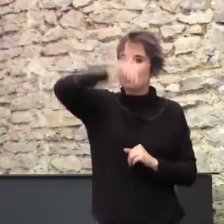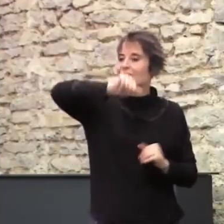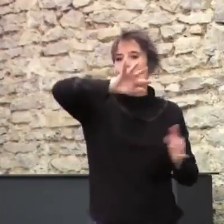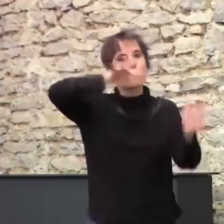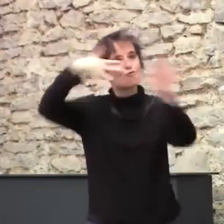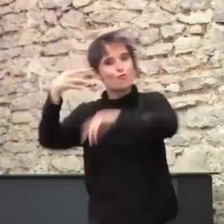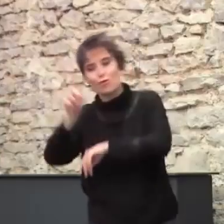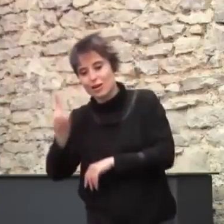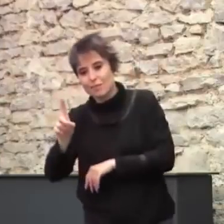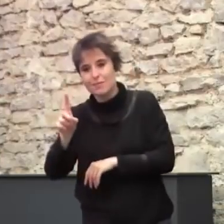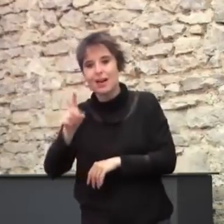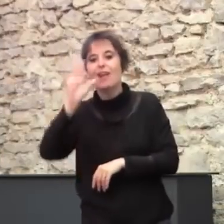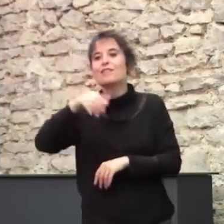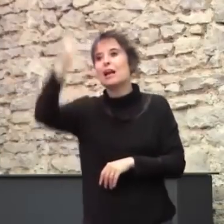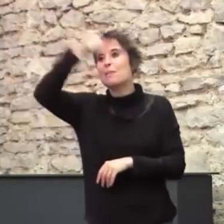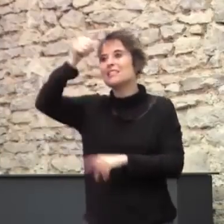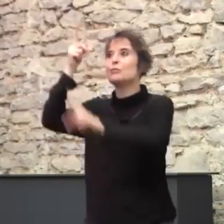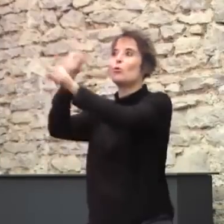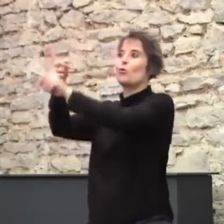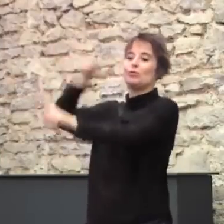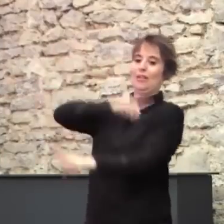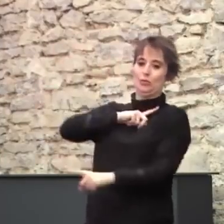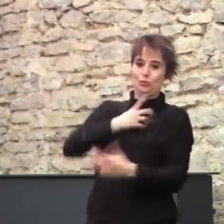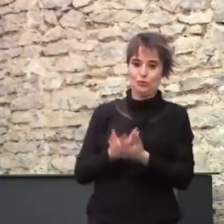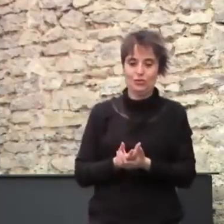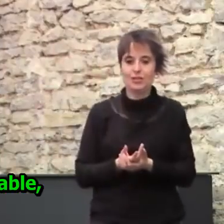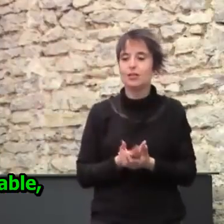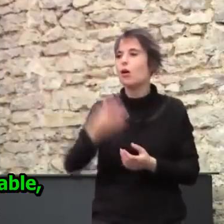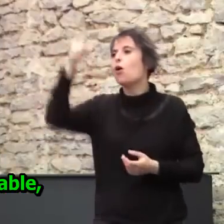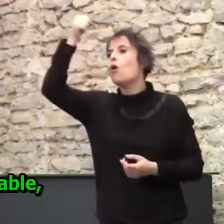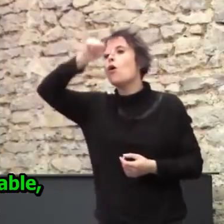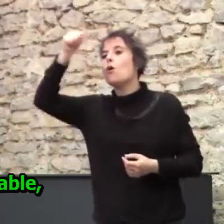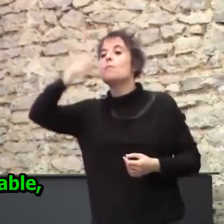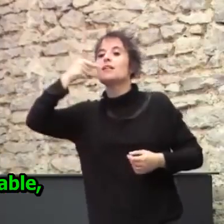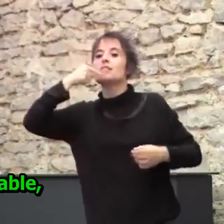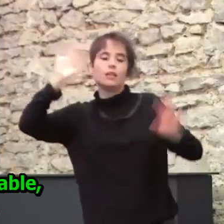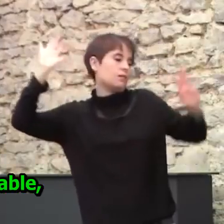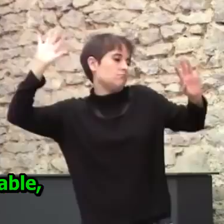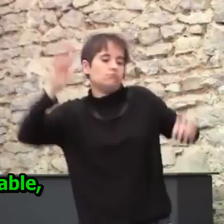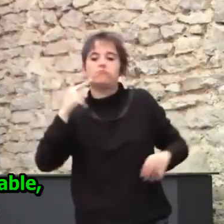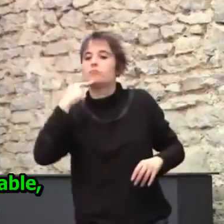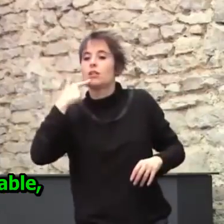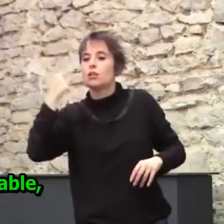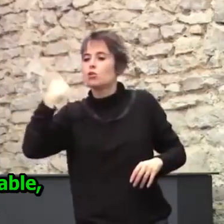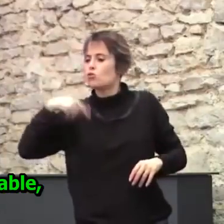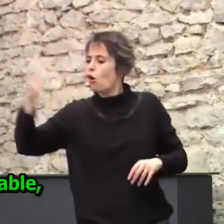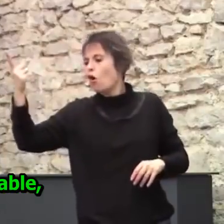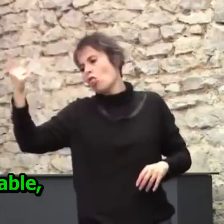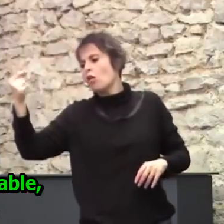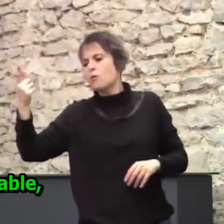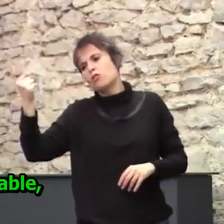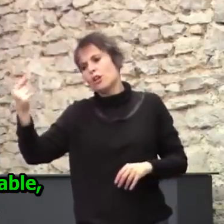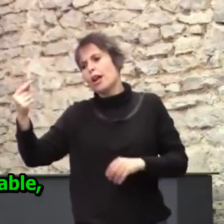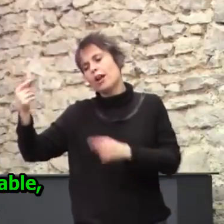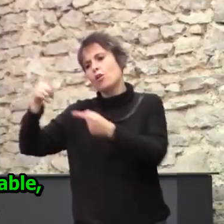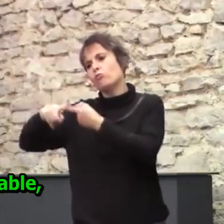cambiar, lo hace, bueno, lo utiliza contra nosotras, ¿no? Cuando los hombres dicen, yo es que no soy una bolsa de dinero inagotable,